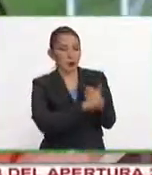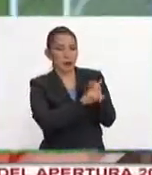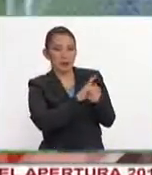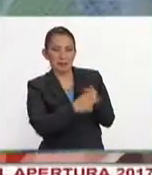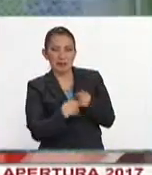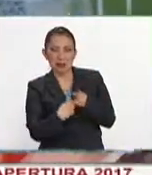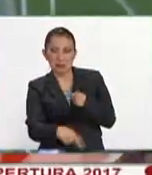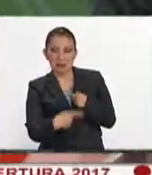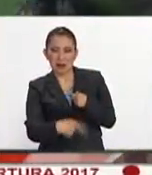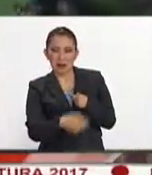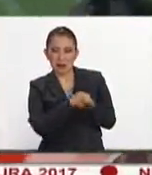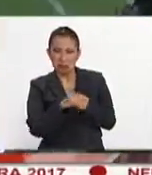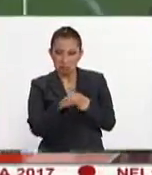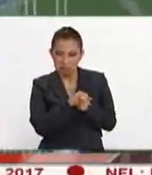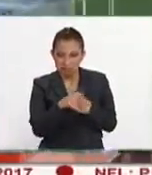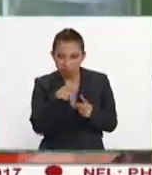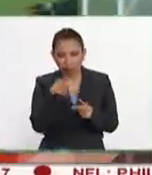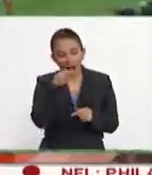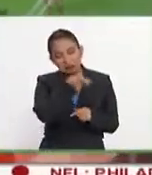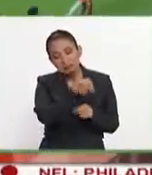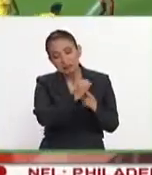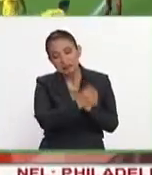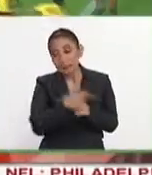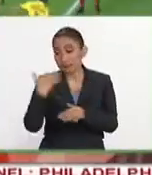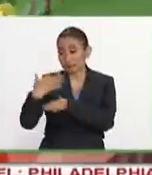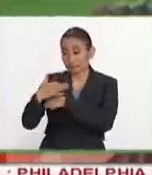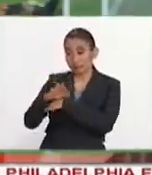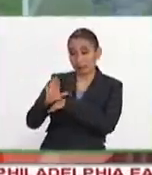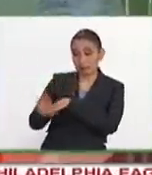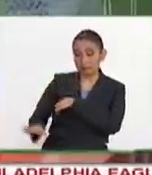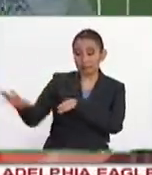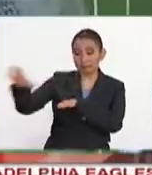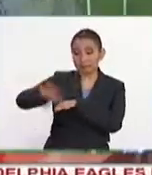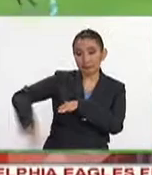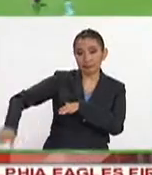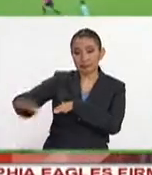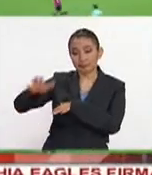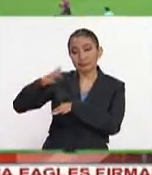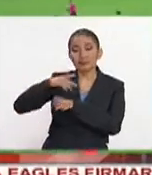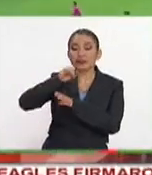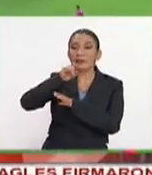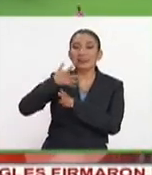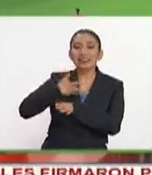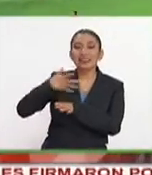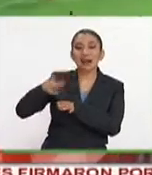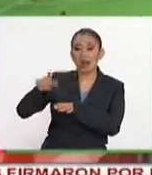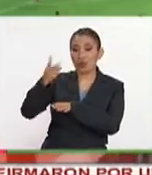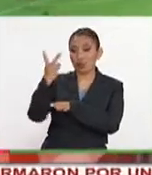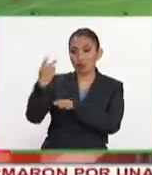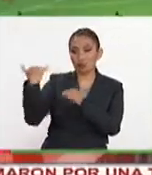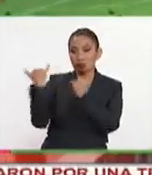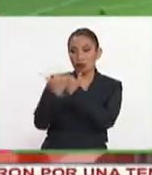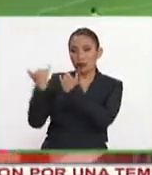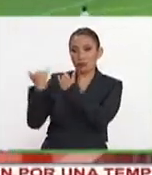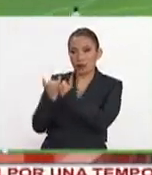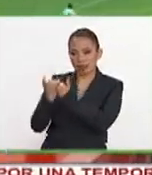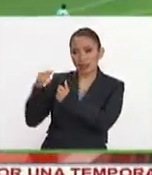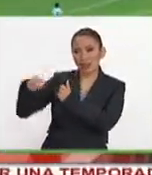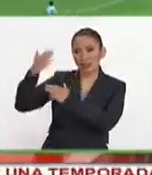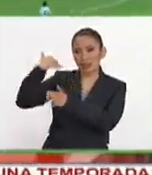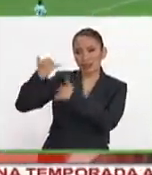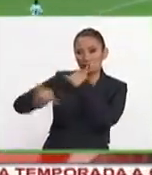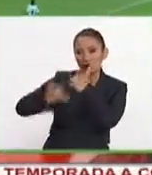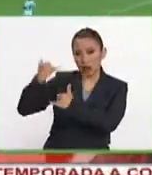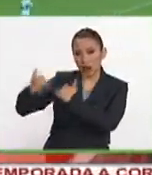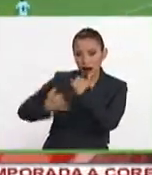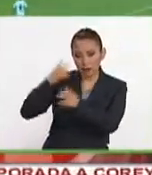rodilla izquierda, así que pues ahí está la situación. Mientras tanto, el cuadro lagunero, que también cuenta con 2 empates en sus presentaciones, de